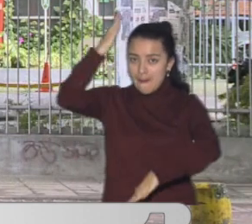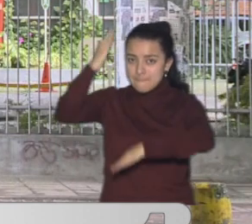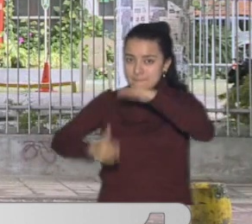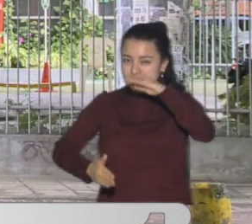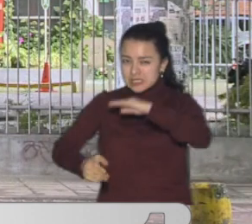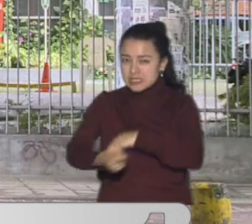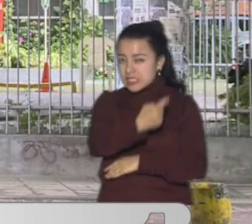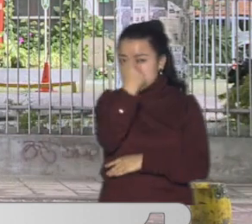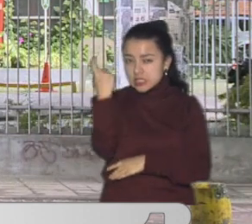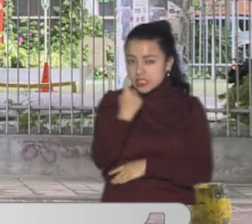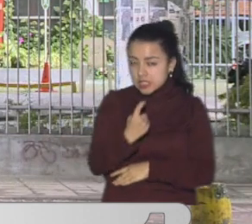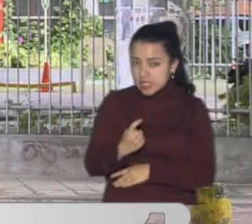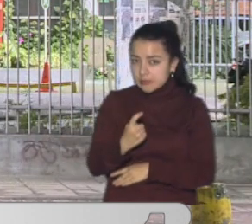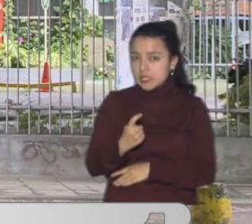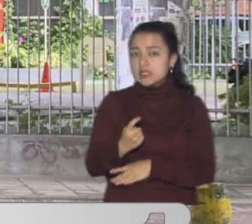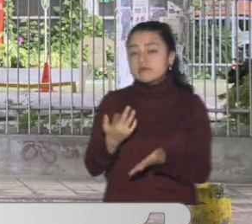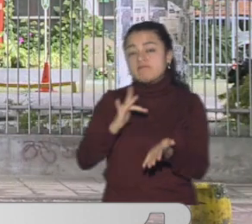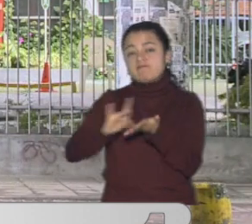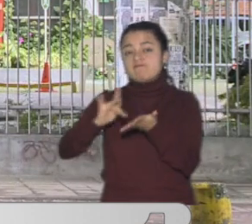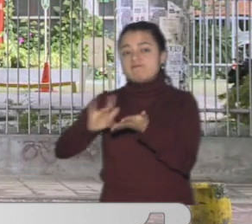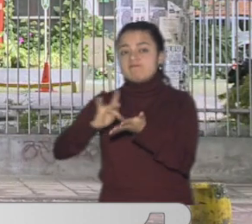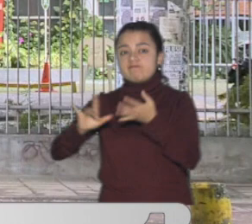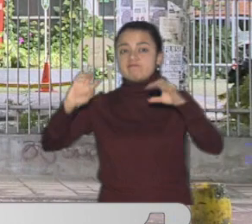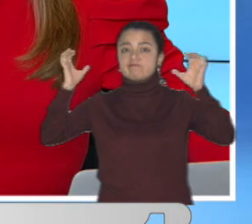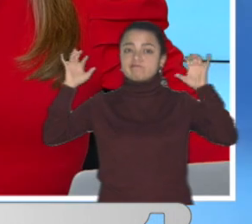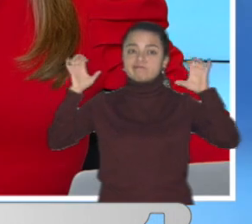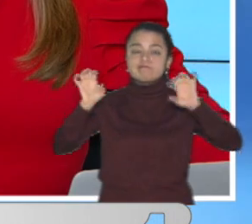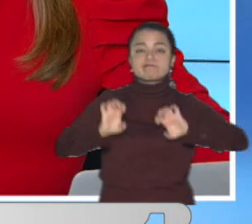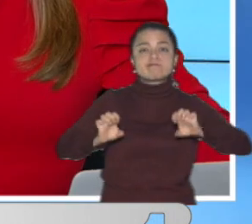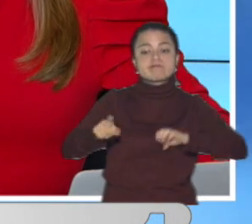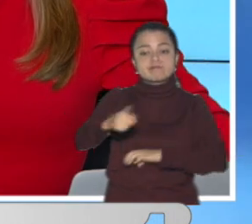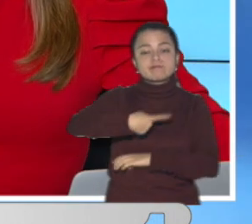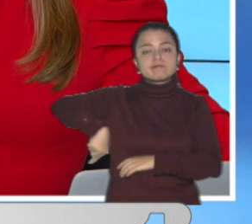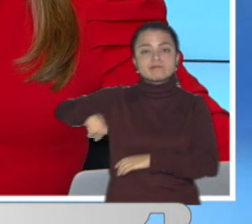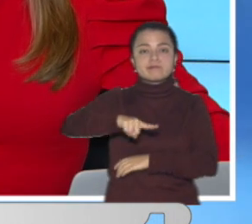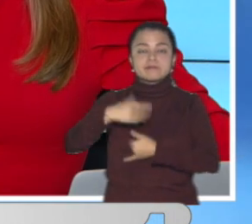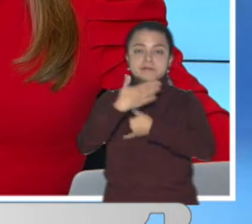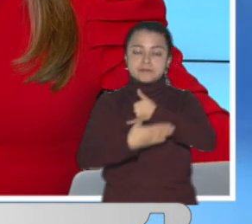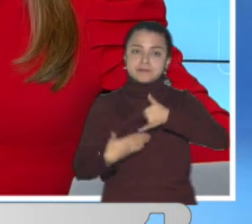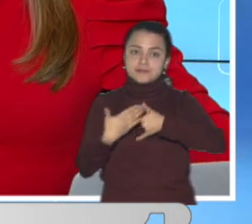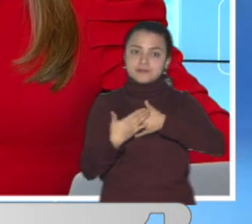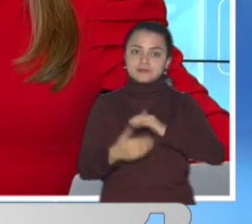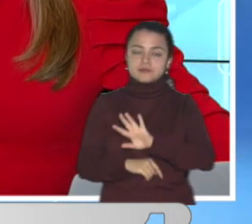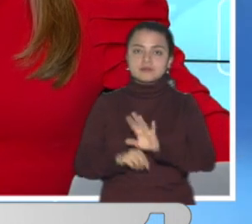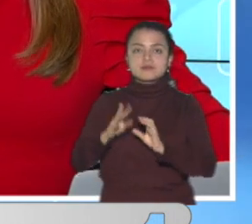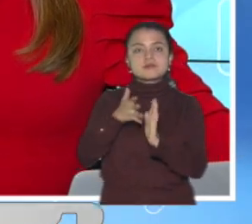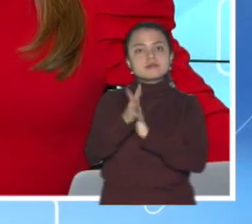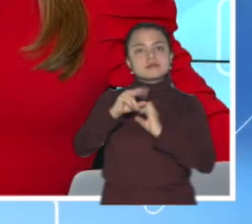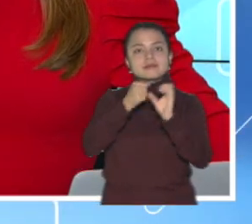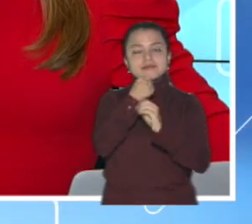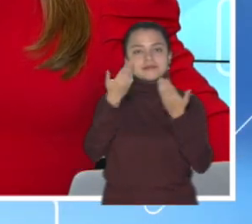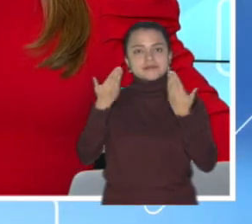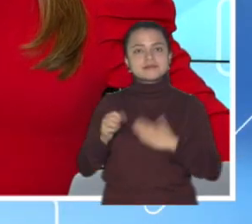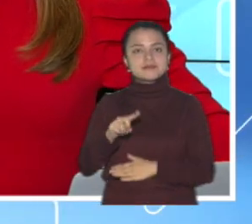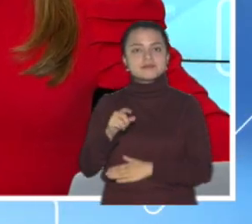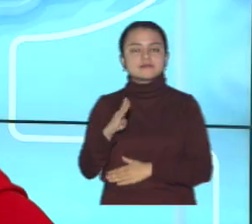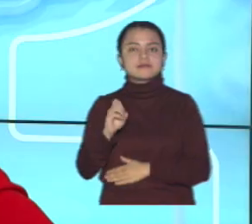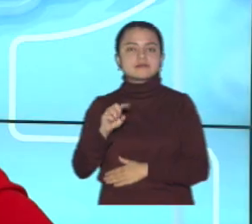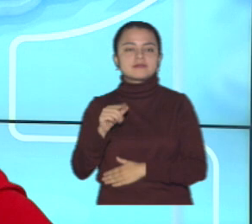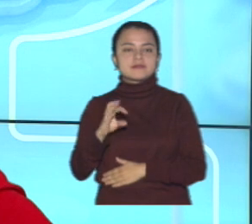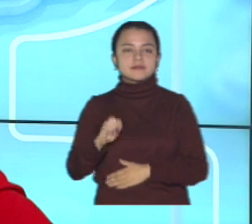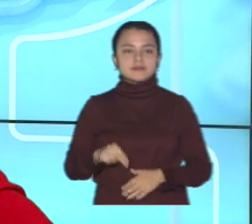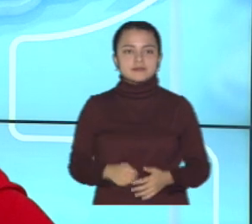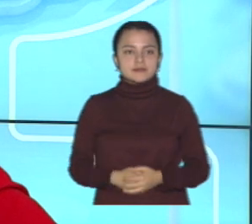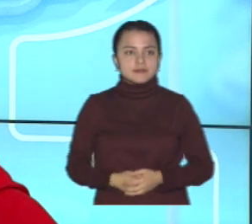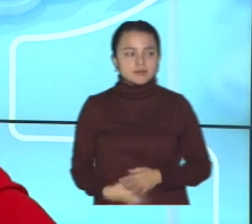pública y la urgencia manifiesta. Es por ahora la información desde Cali, Sebastián Bedoya, Noticentro 1 CMI. Sebastián, muchas gracias.